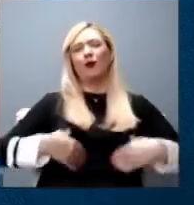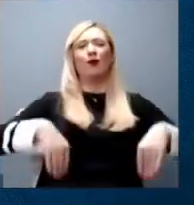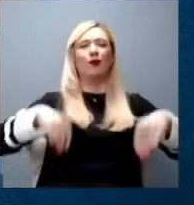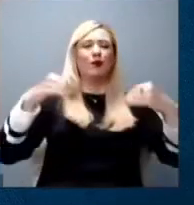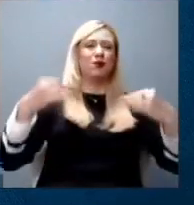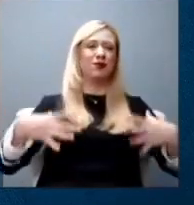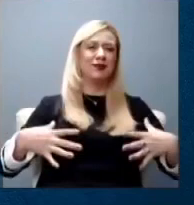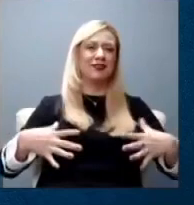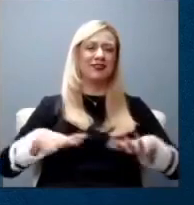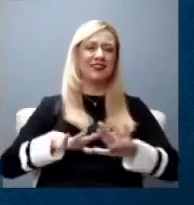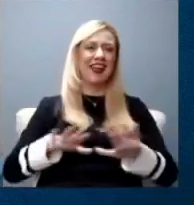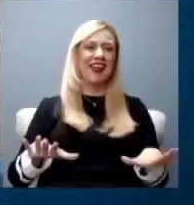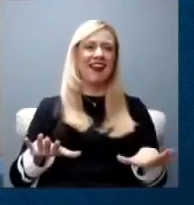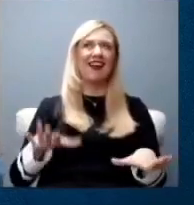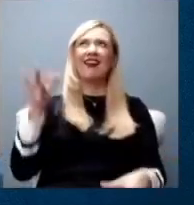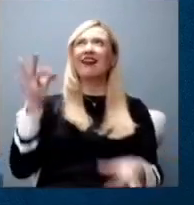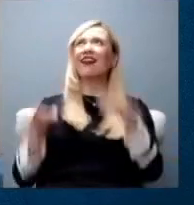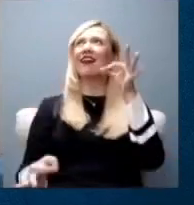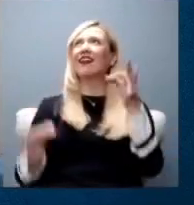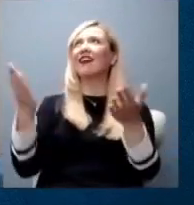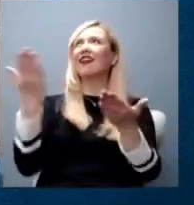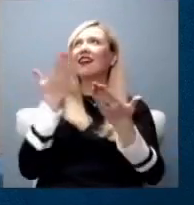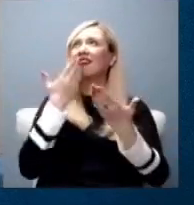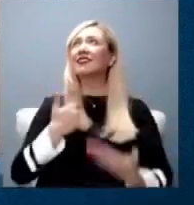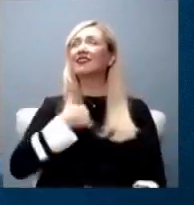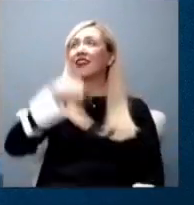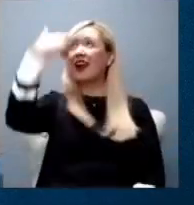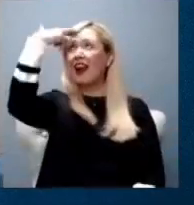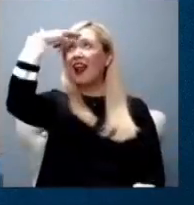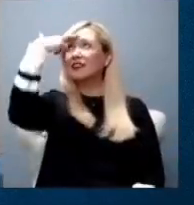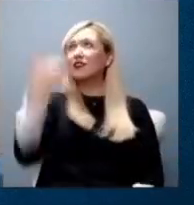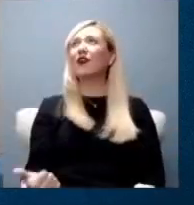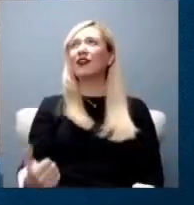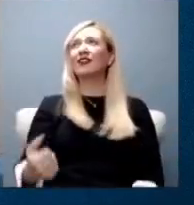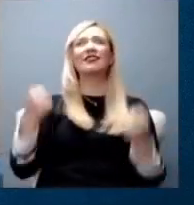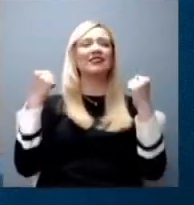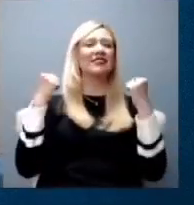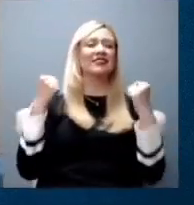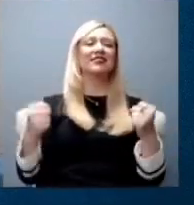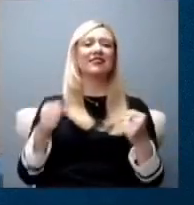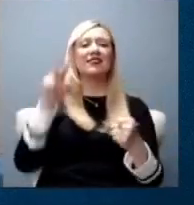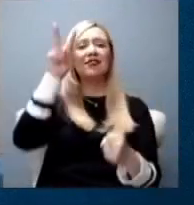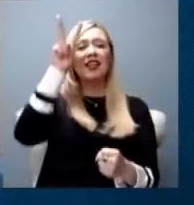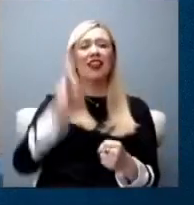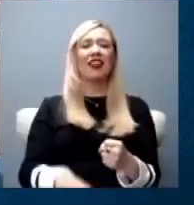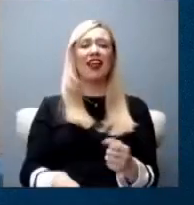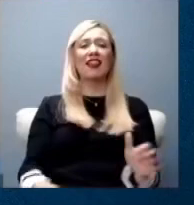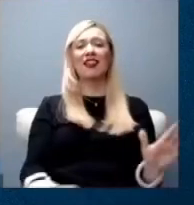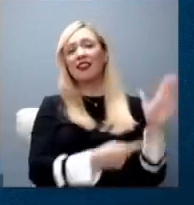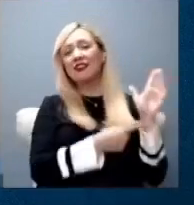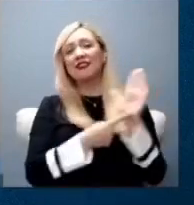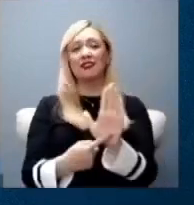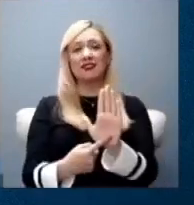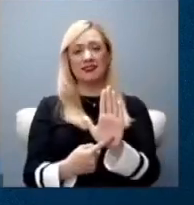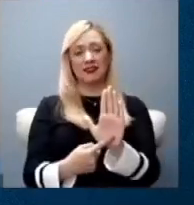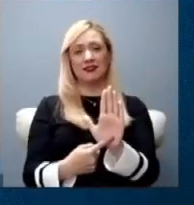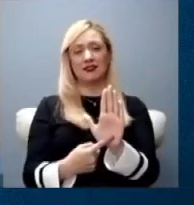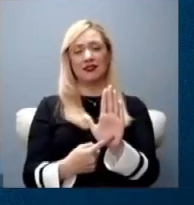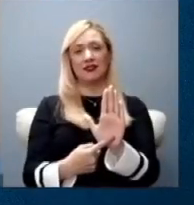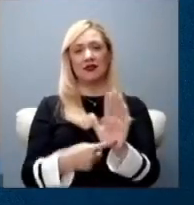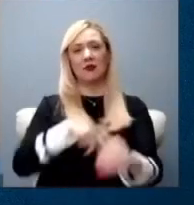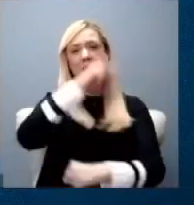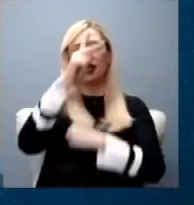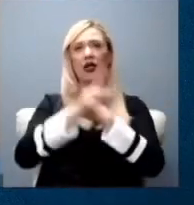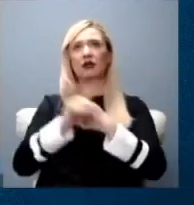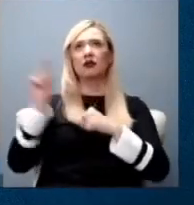un tribunal independiente les diga que tienen la razón y pueden contar con una verdad histórica, sino que también han logrado impactar en sus